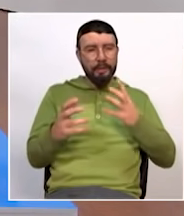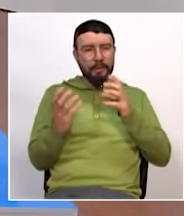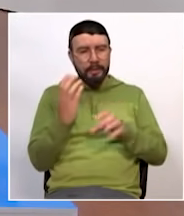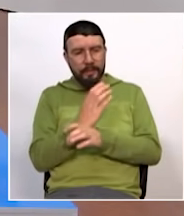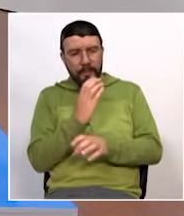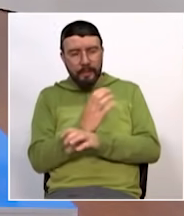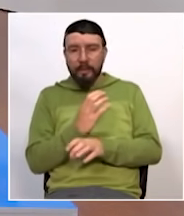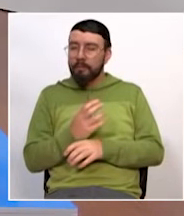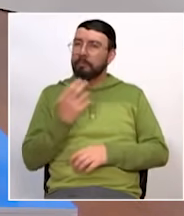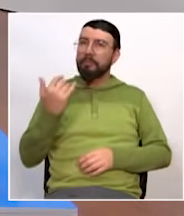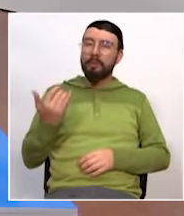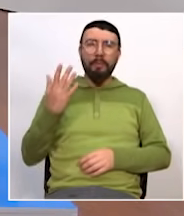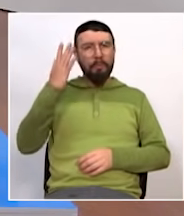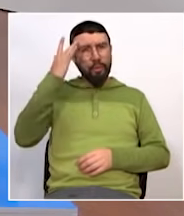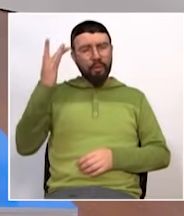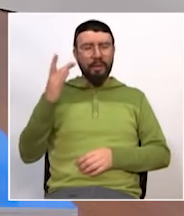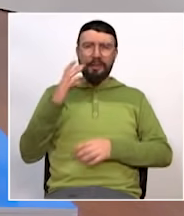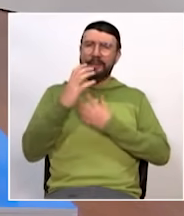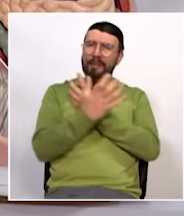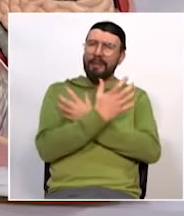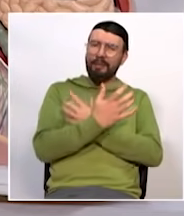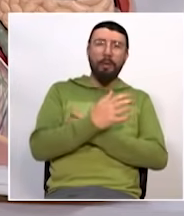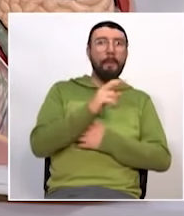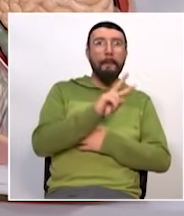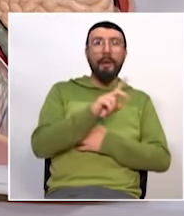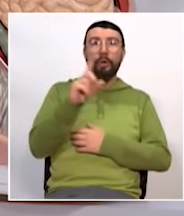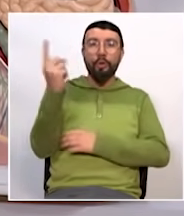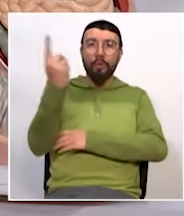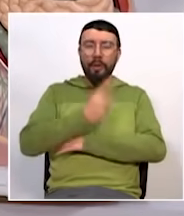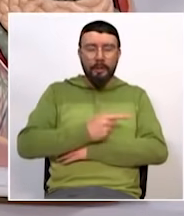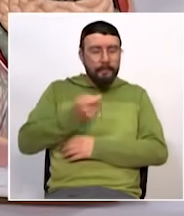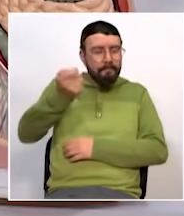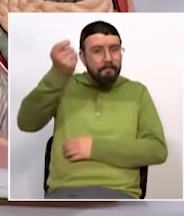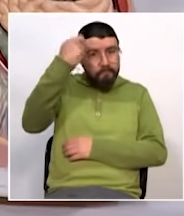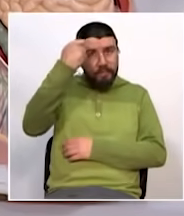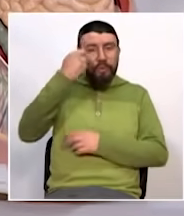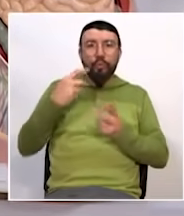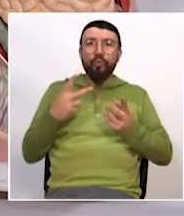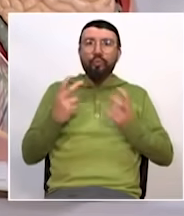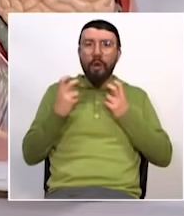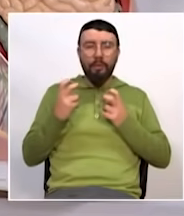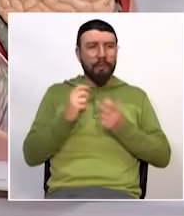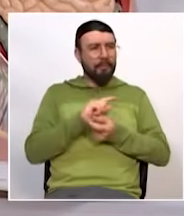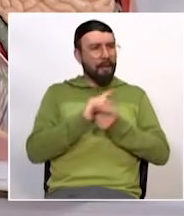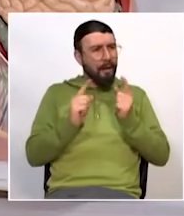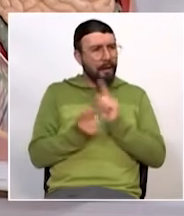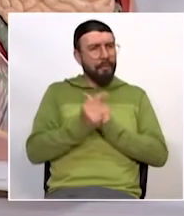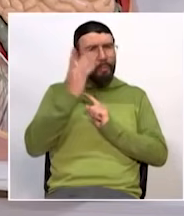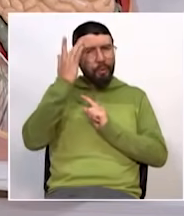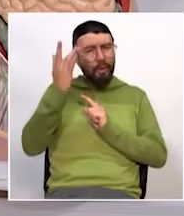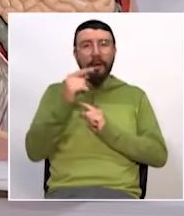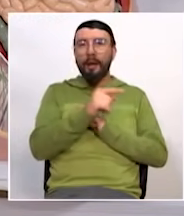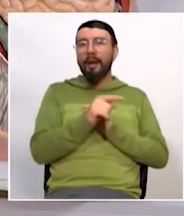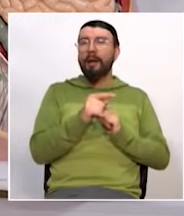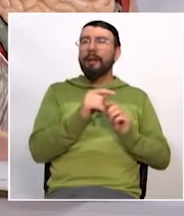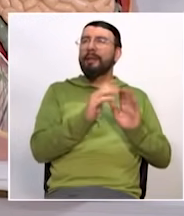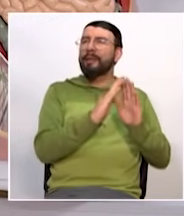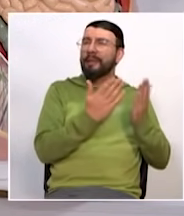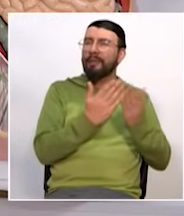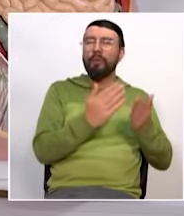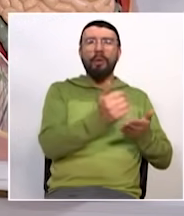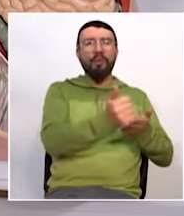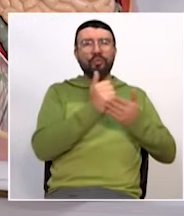qué el cerebro se demora 21 días para grabar un nuevo comportamiento de lo que llamamos en los libros de autoayuda y superación